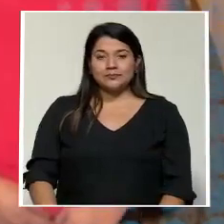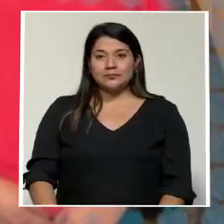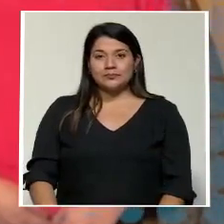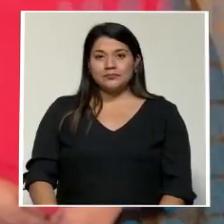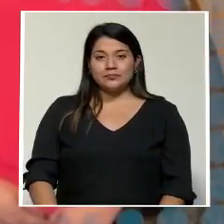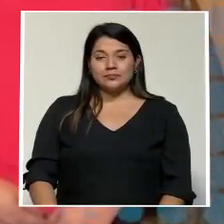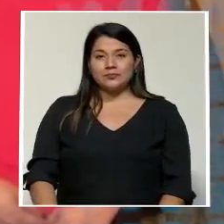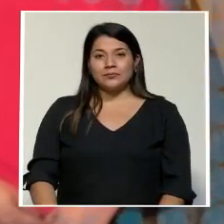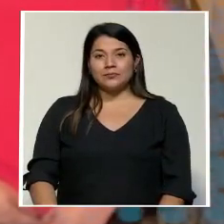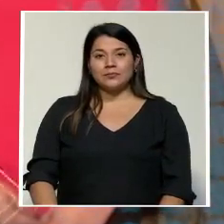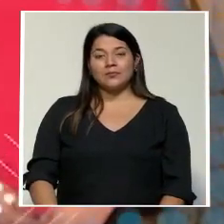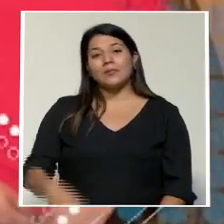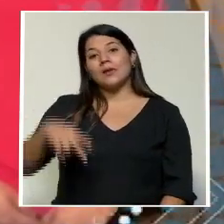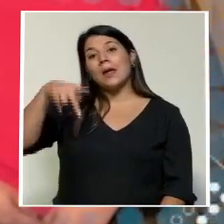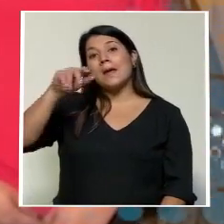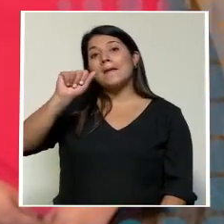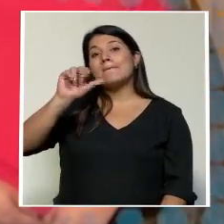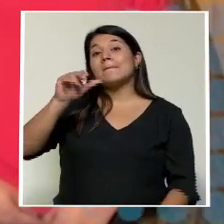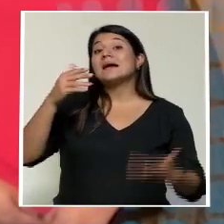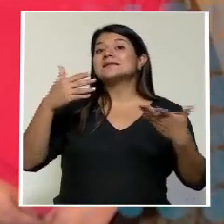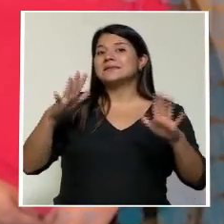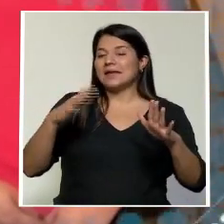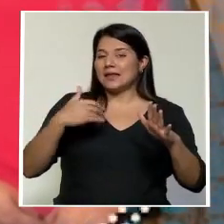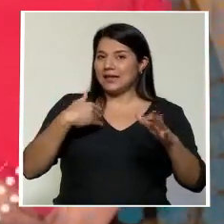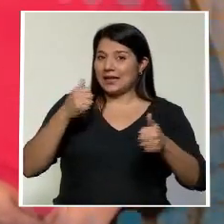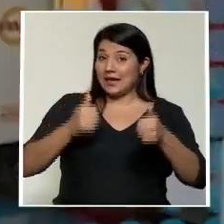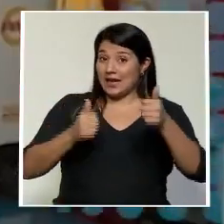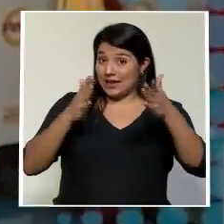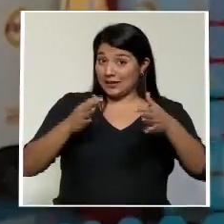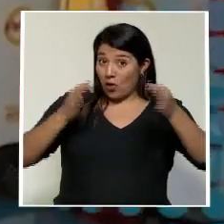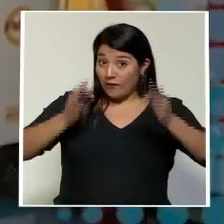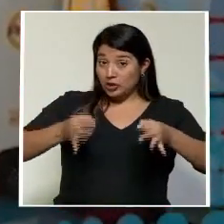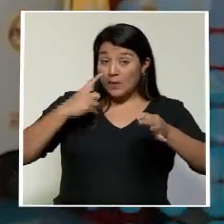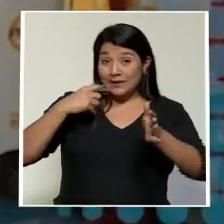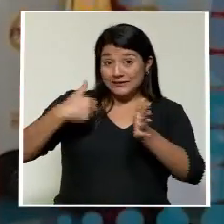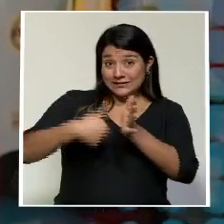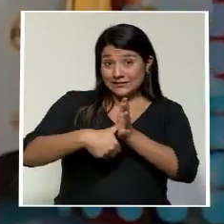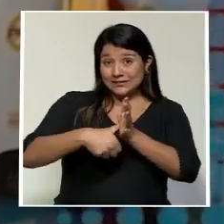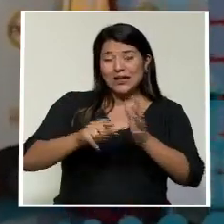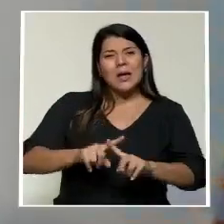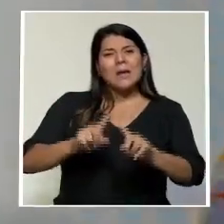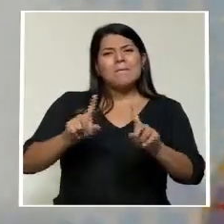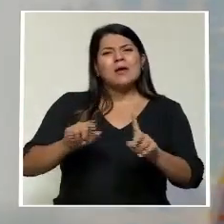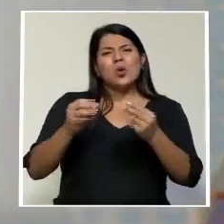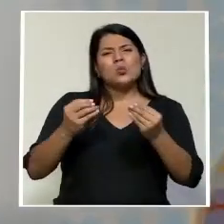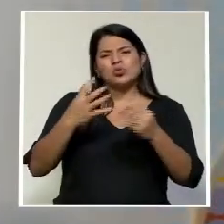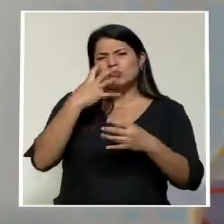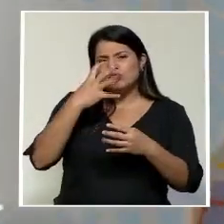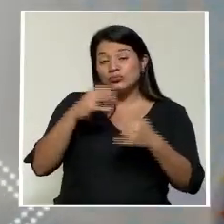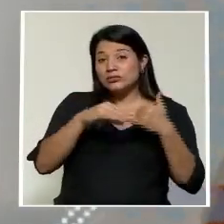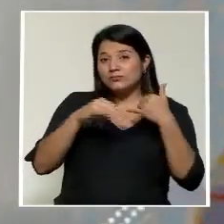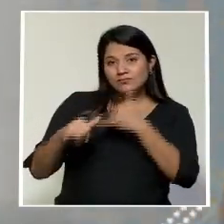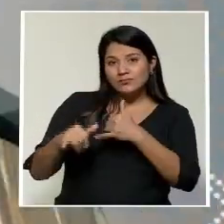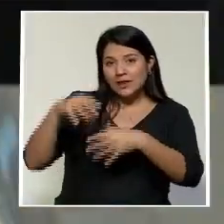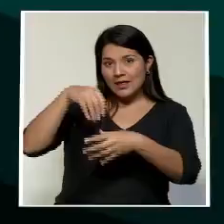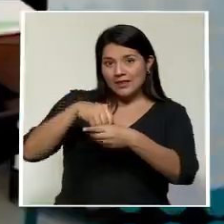Pese a que el PAC ya tiene candidato oficial para las elecciones nacionales, hay pugnas y molestias a lo interno de la agrupación.